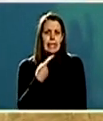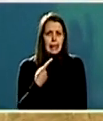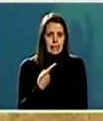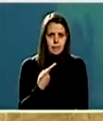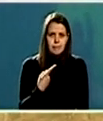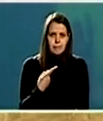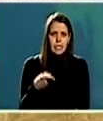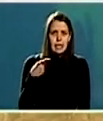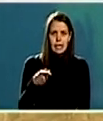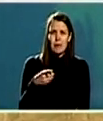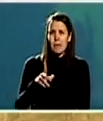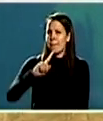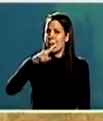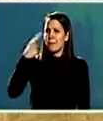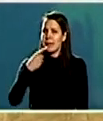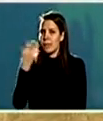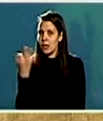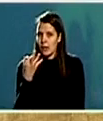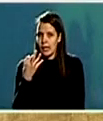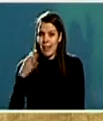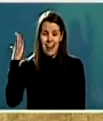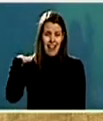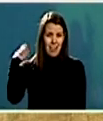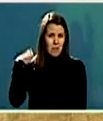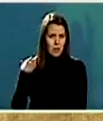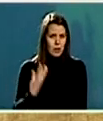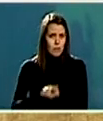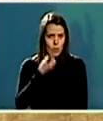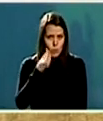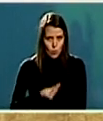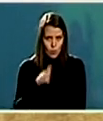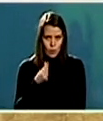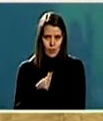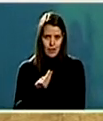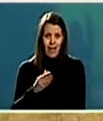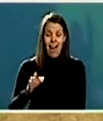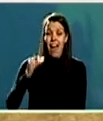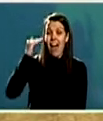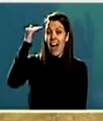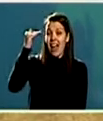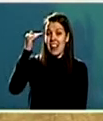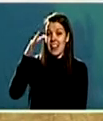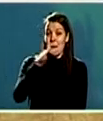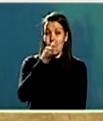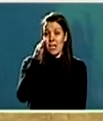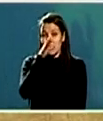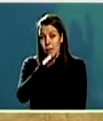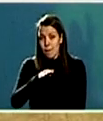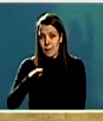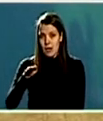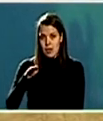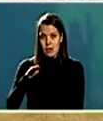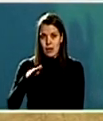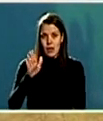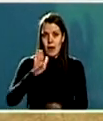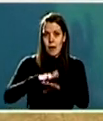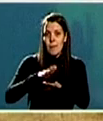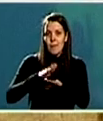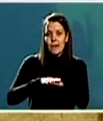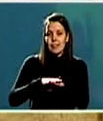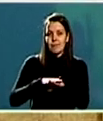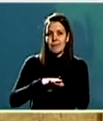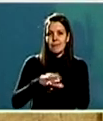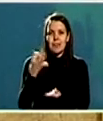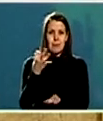raza que primero que que unaa grupa unaa grupa que se alta suficiente aquí aquí un po plana para